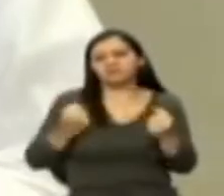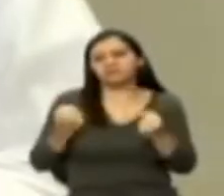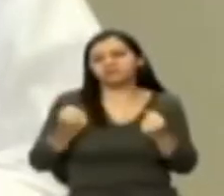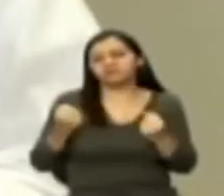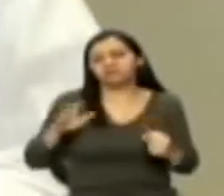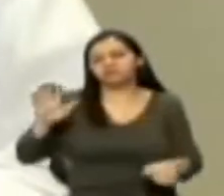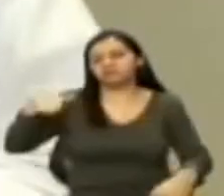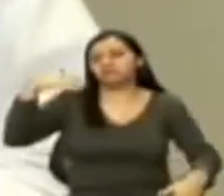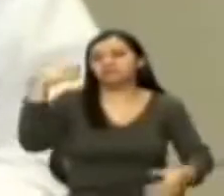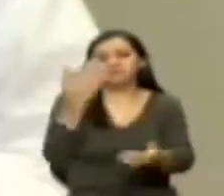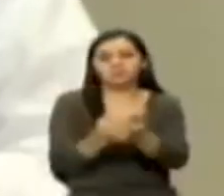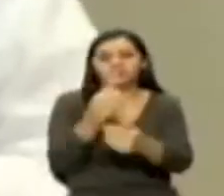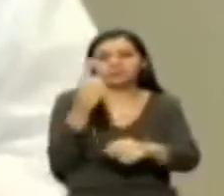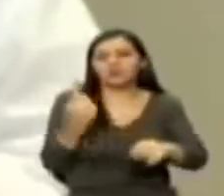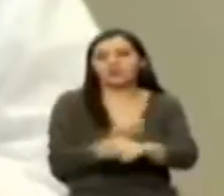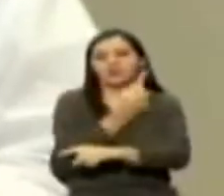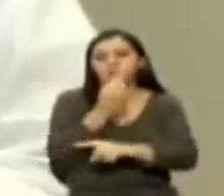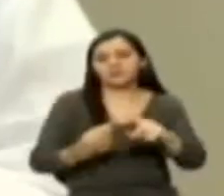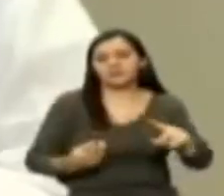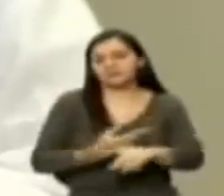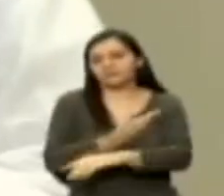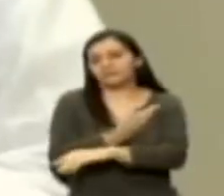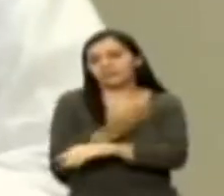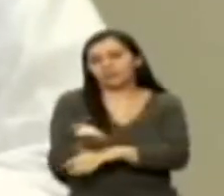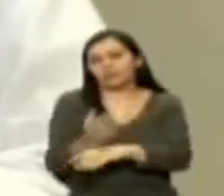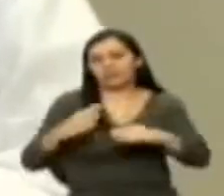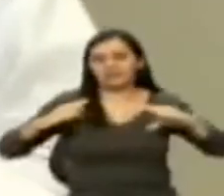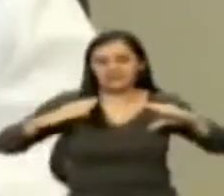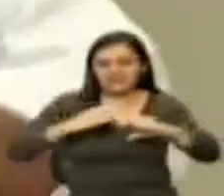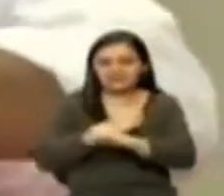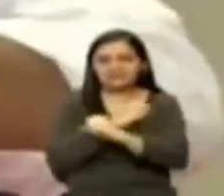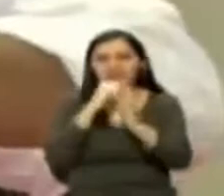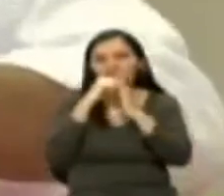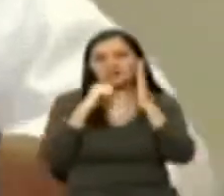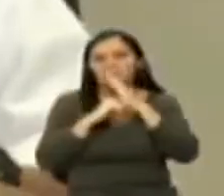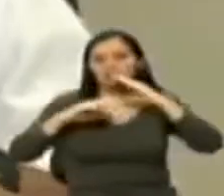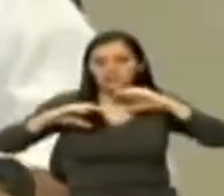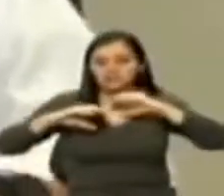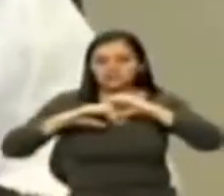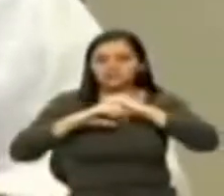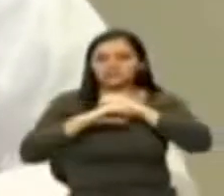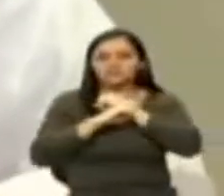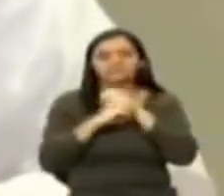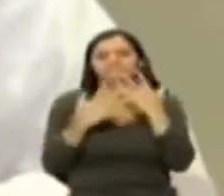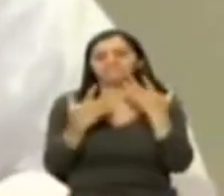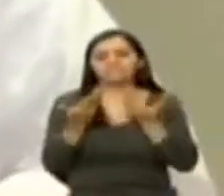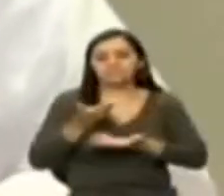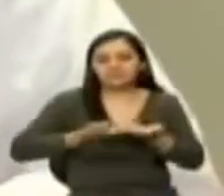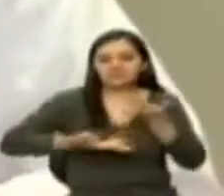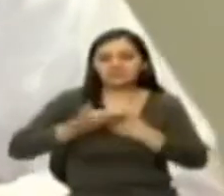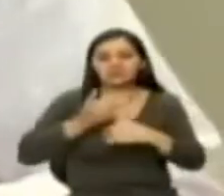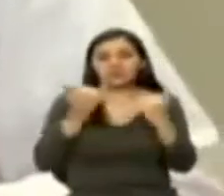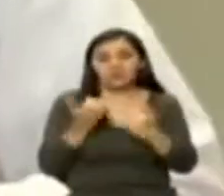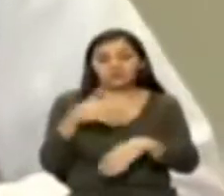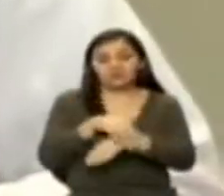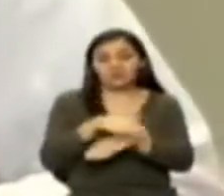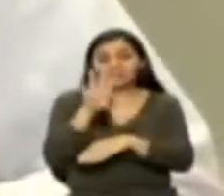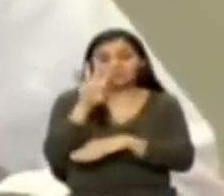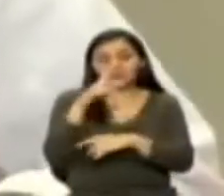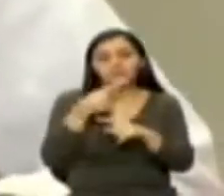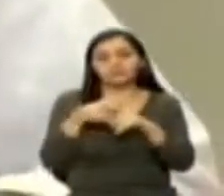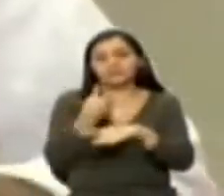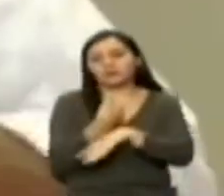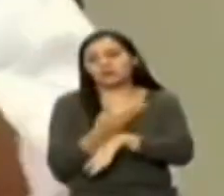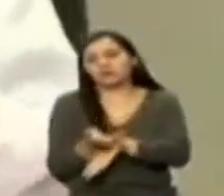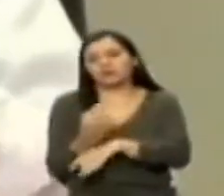tomó 1 hora y media más. Entonces, de ahí se ha venido acumulando el atraso. Este conversatorio con la prensa era a las 4 de la tarde, así que mil